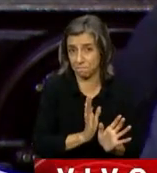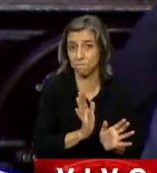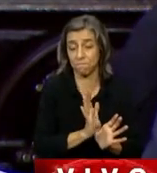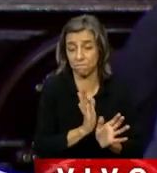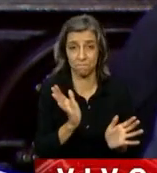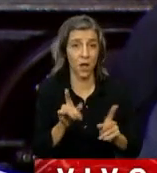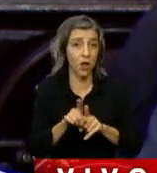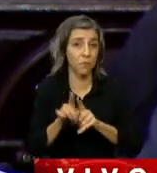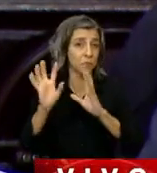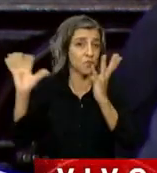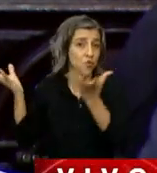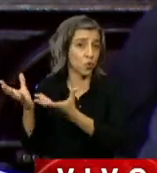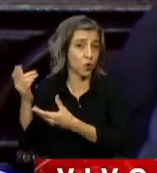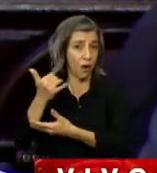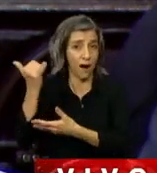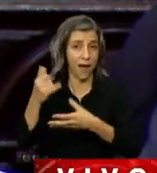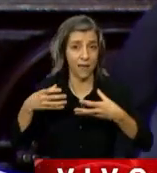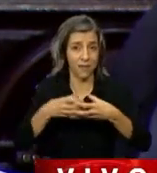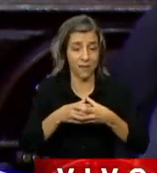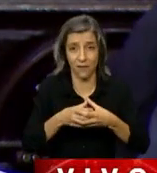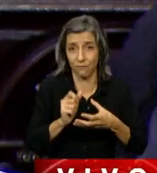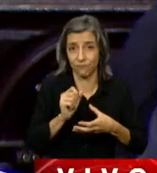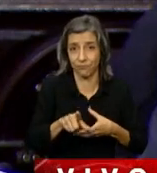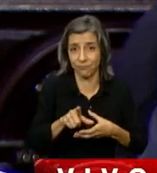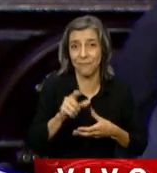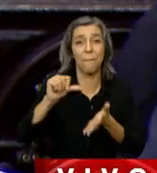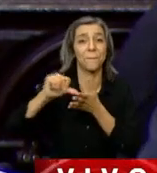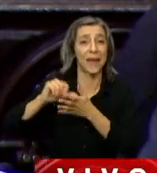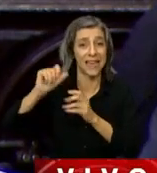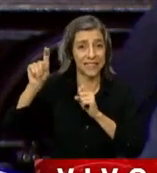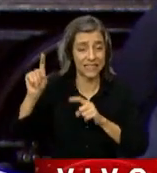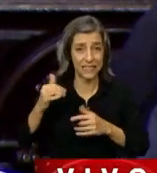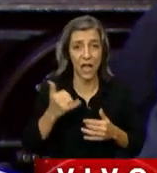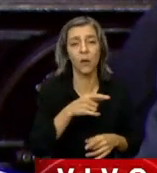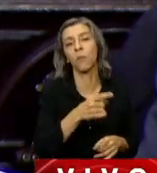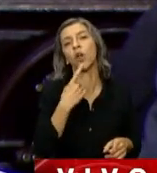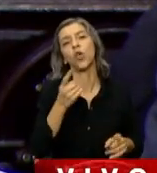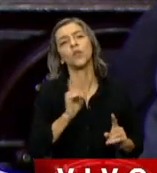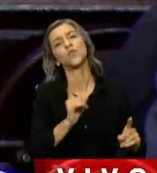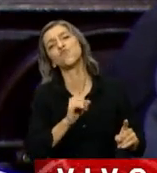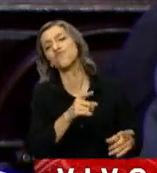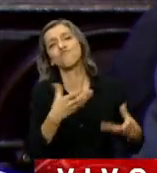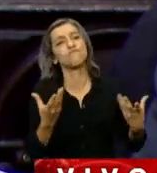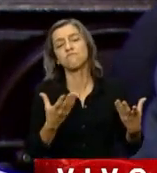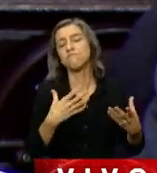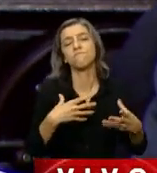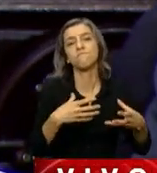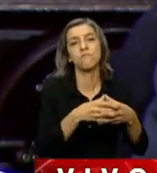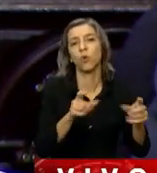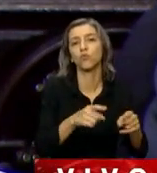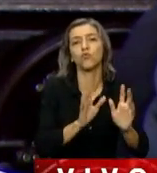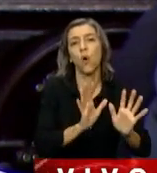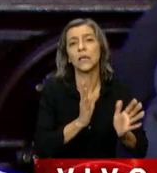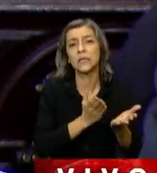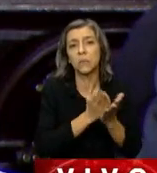y del mundo. Nos decían constantemente que eso iba a generar que se achanchen los músicos, que se iba a burocratizar,